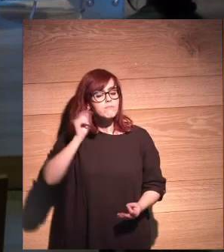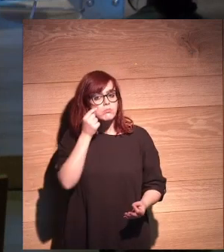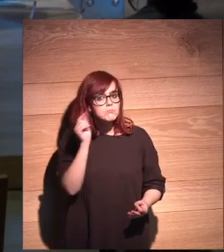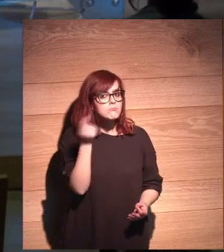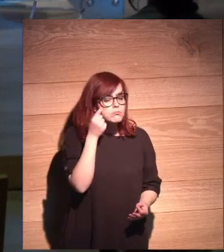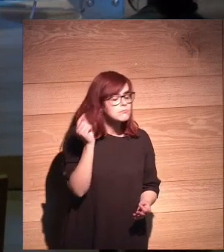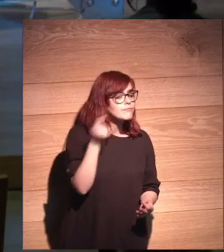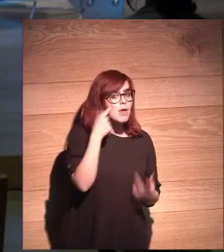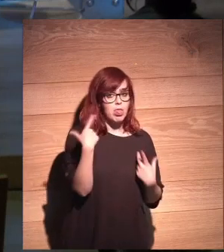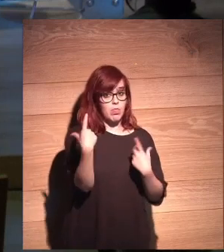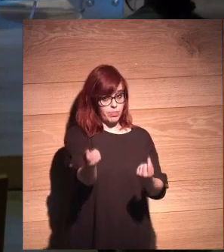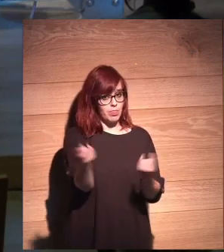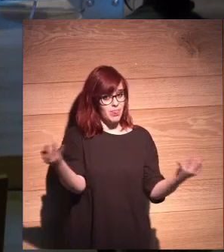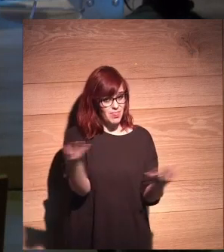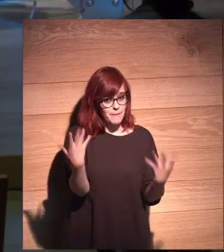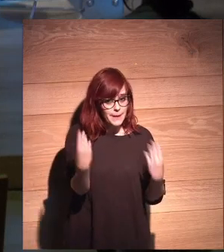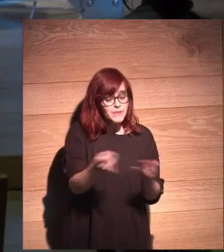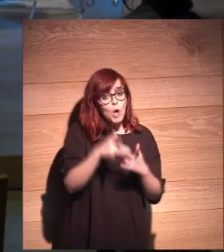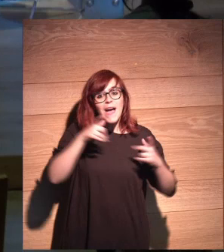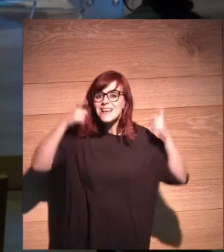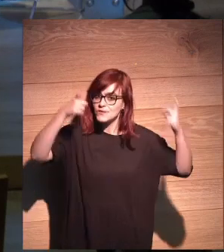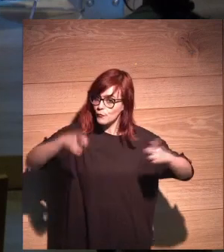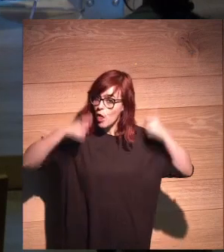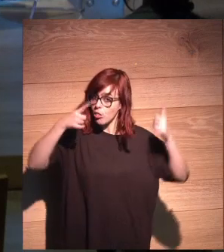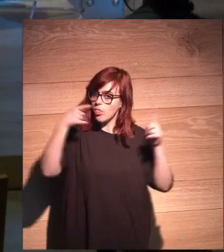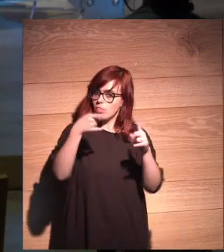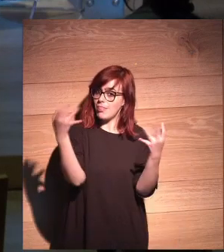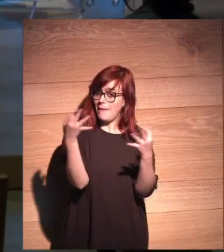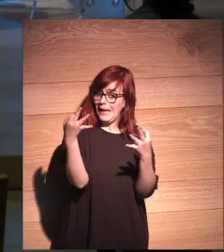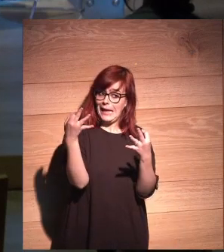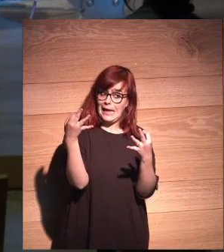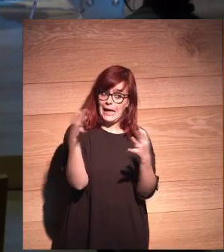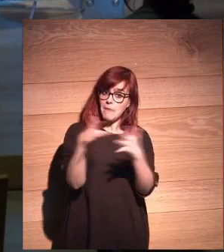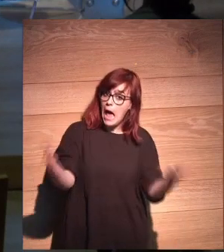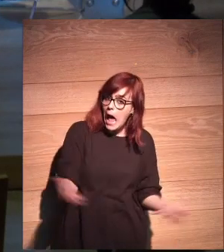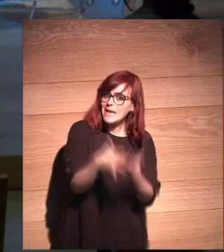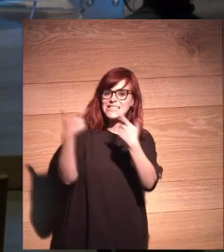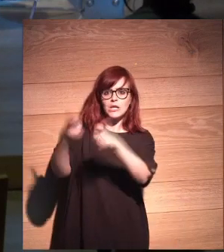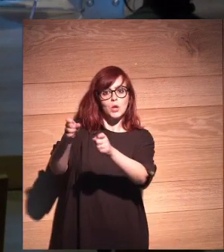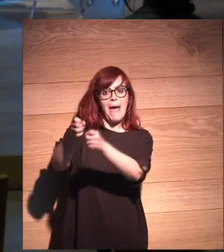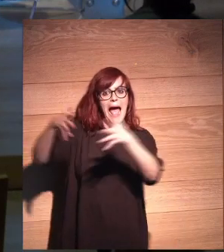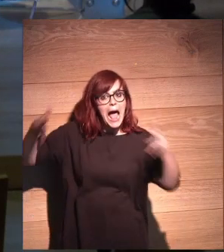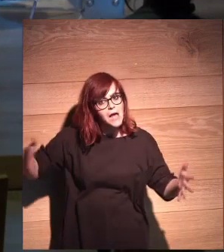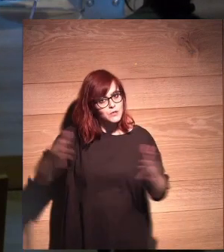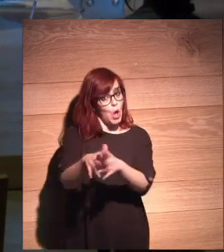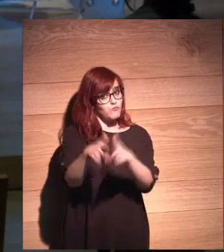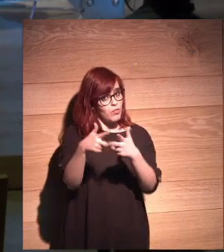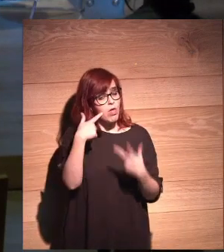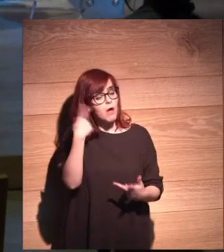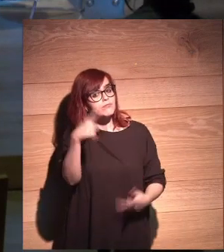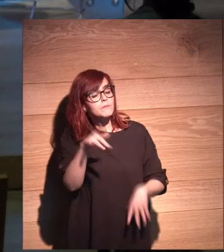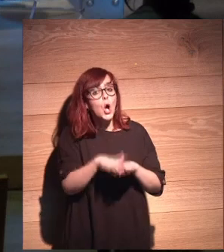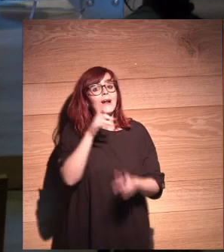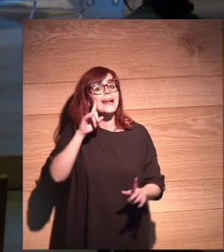acuerdo? Y tienes que hacer un esfuerzo para que esto llegue a sectores más amplios de la sociedad, ¿eh? Es